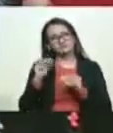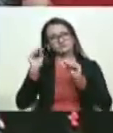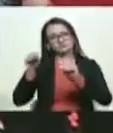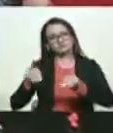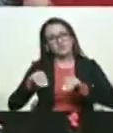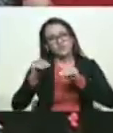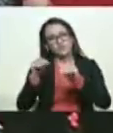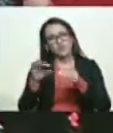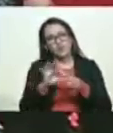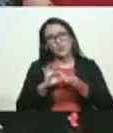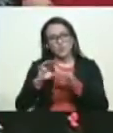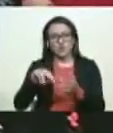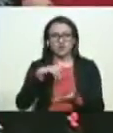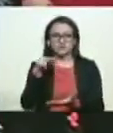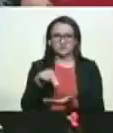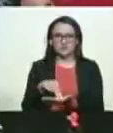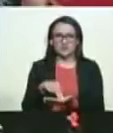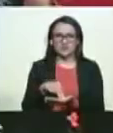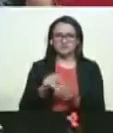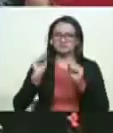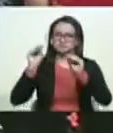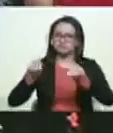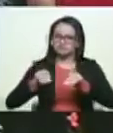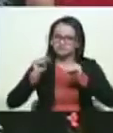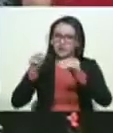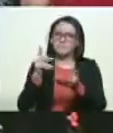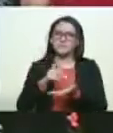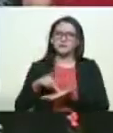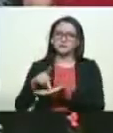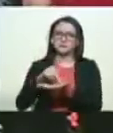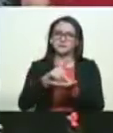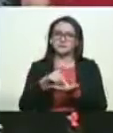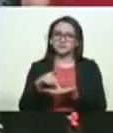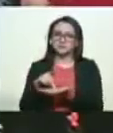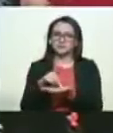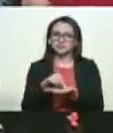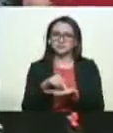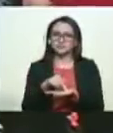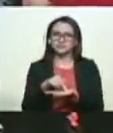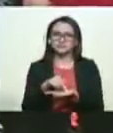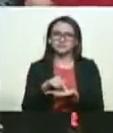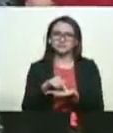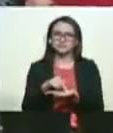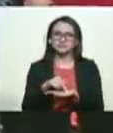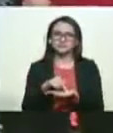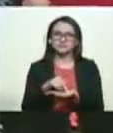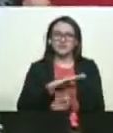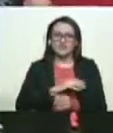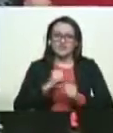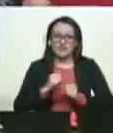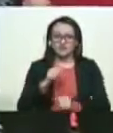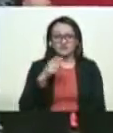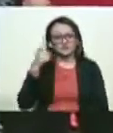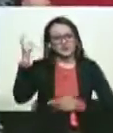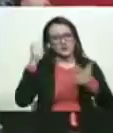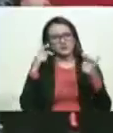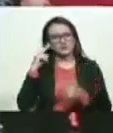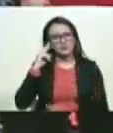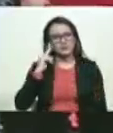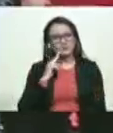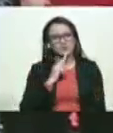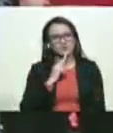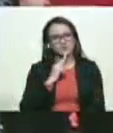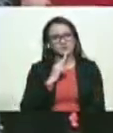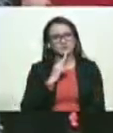nacional llamó a la participación más allá de la fuerza chavista y bolivariana